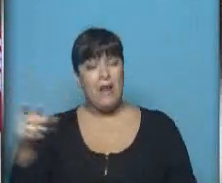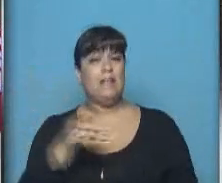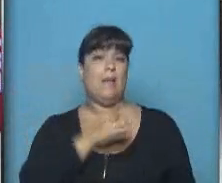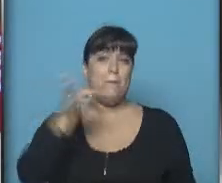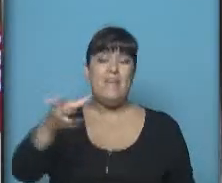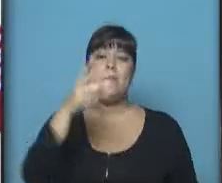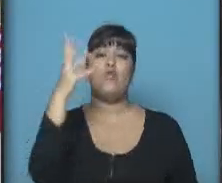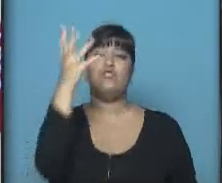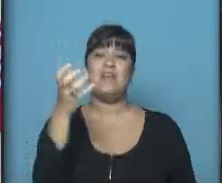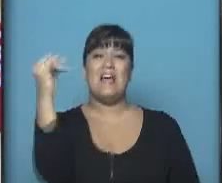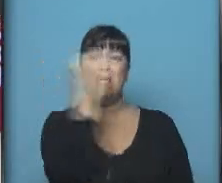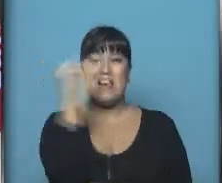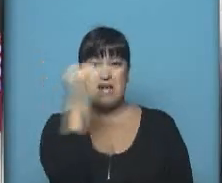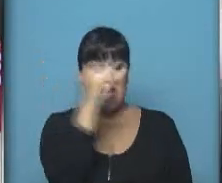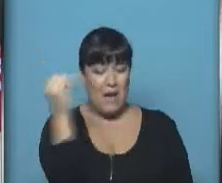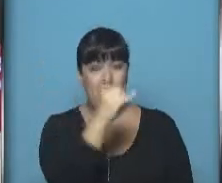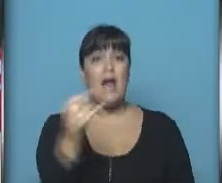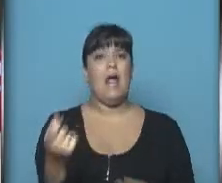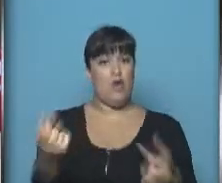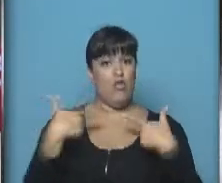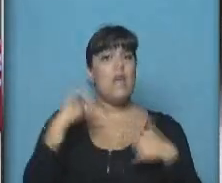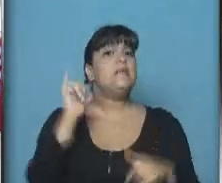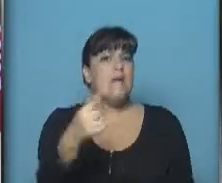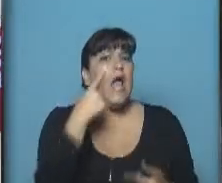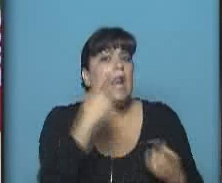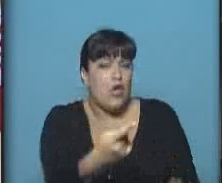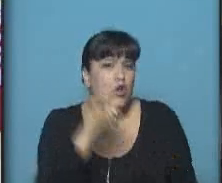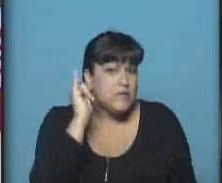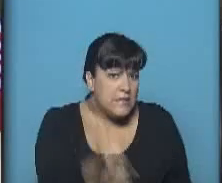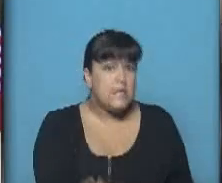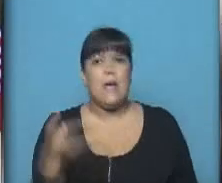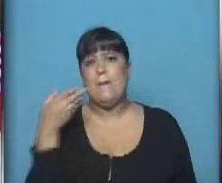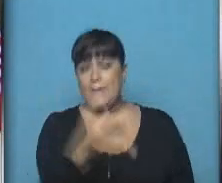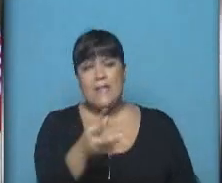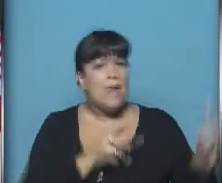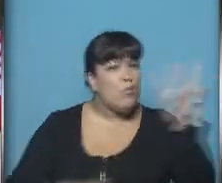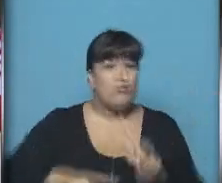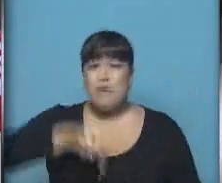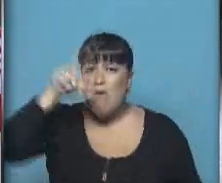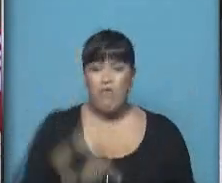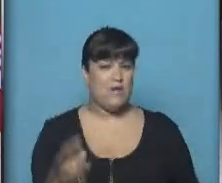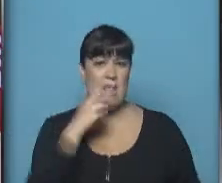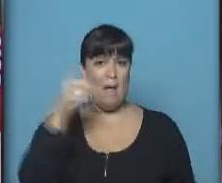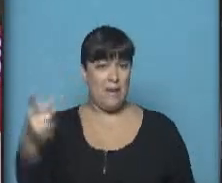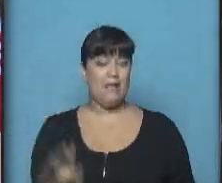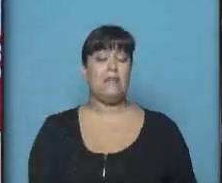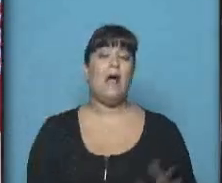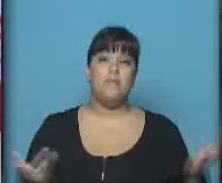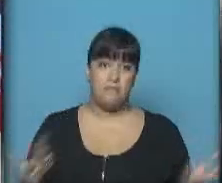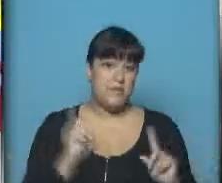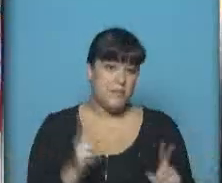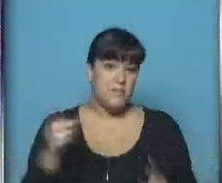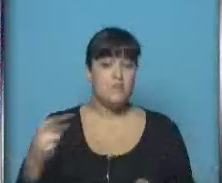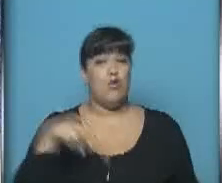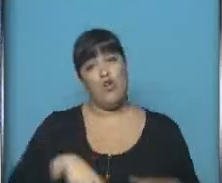cámaras, nos dieron las cámaras, lo reconocimos y pedimos la búsqueda intensiva en La Plata, y esto es lo que sucedió